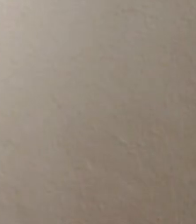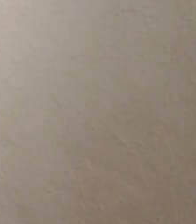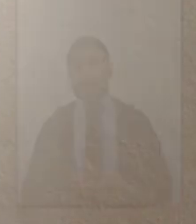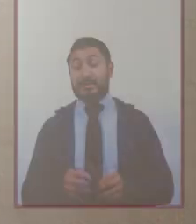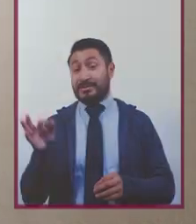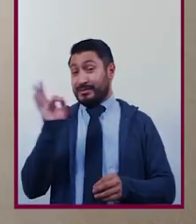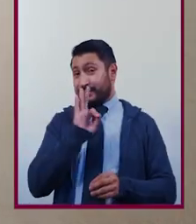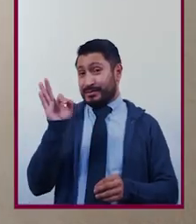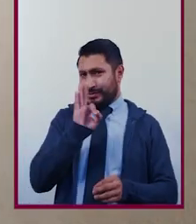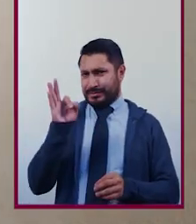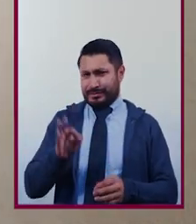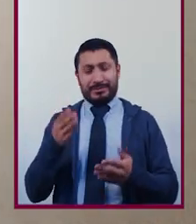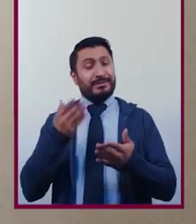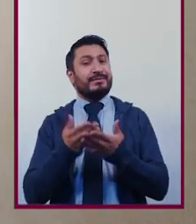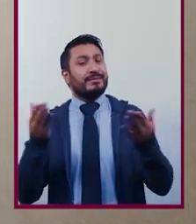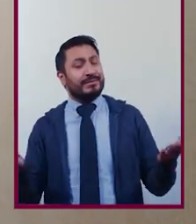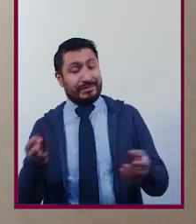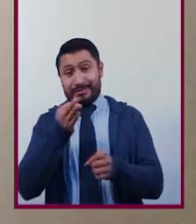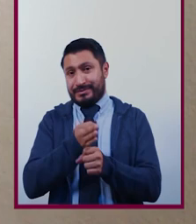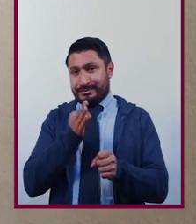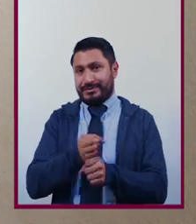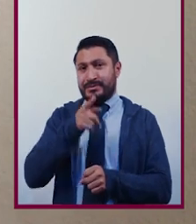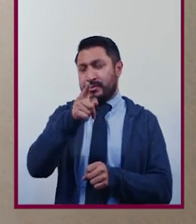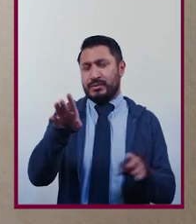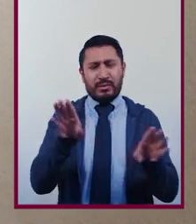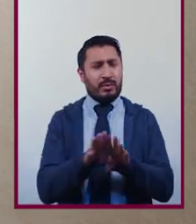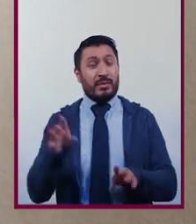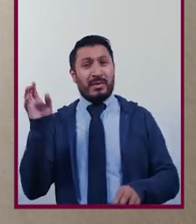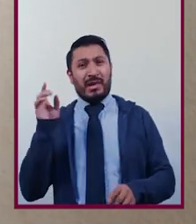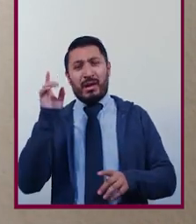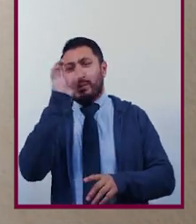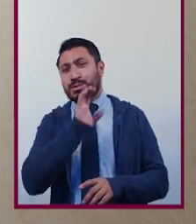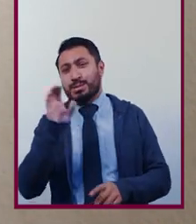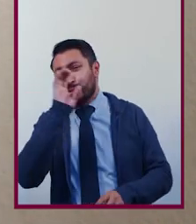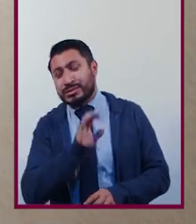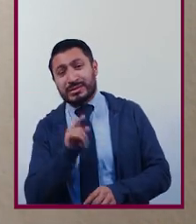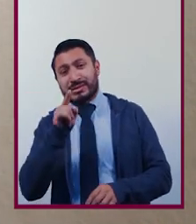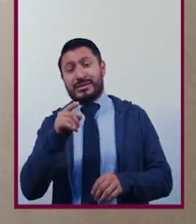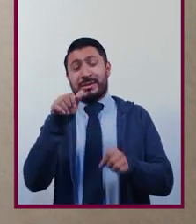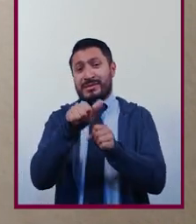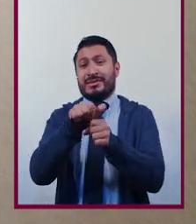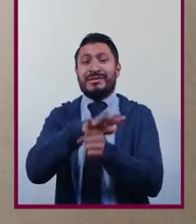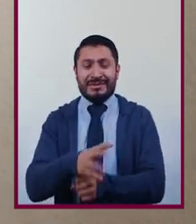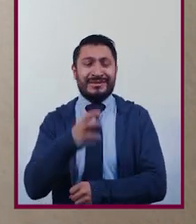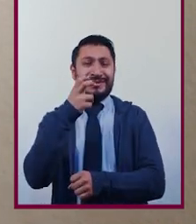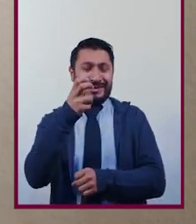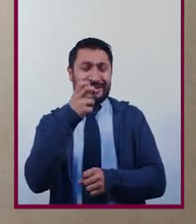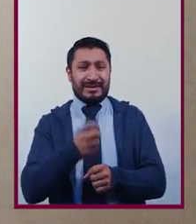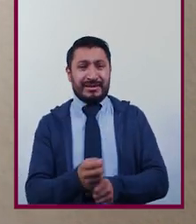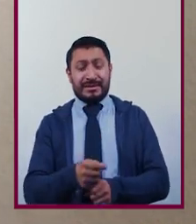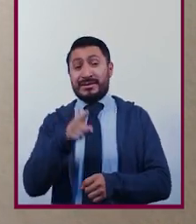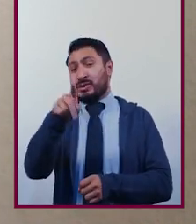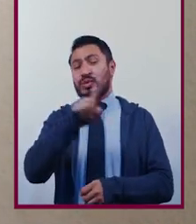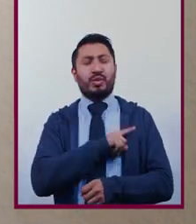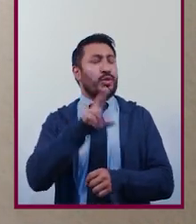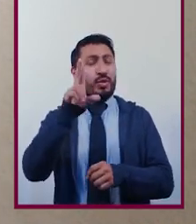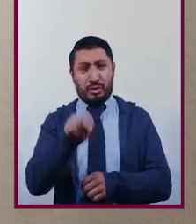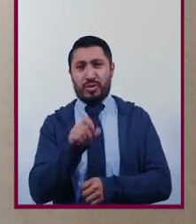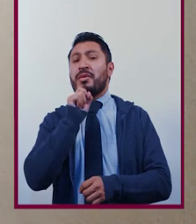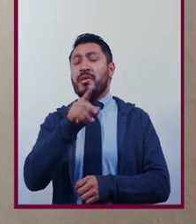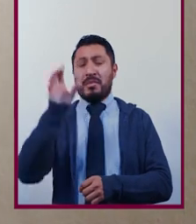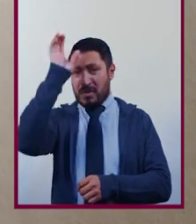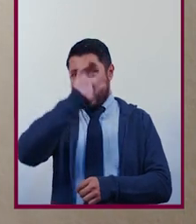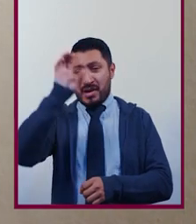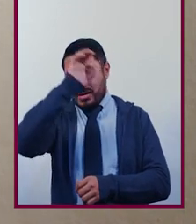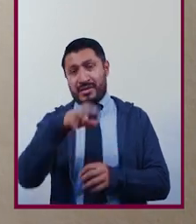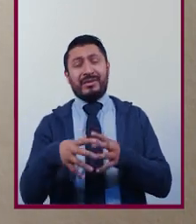Muy probablemente, ahora mismo, una de tus principales inquietudes sea la pandemia por COVID-19. No estás solo, también los científicos se